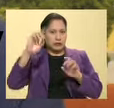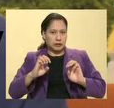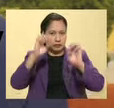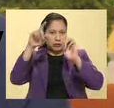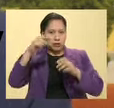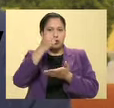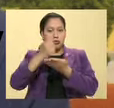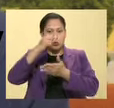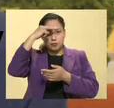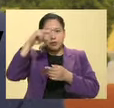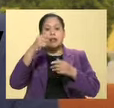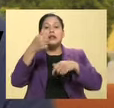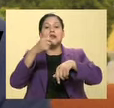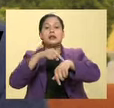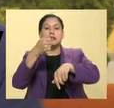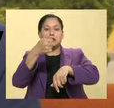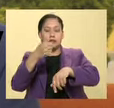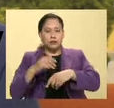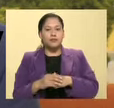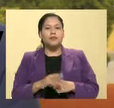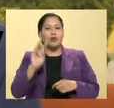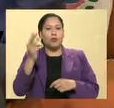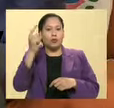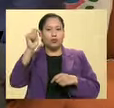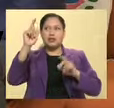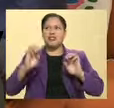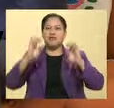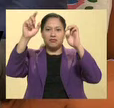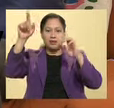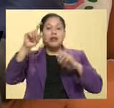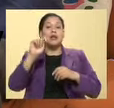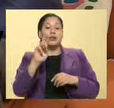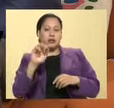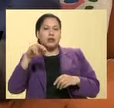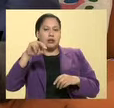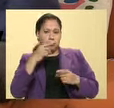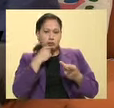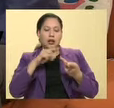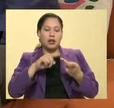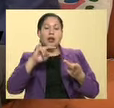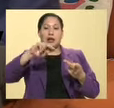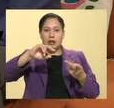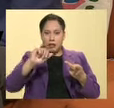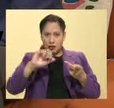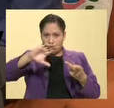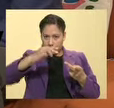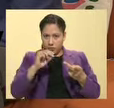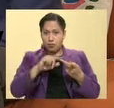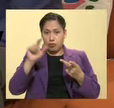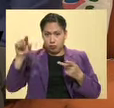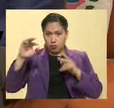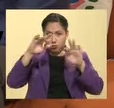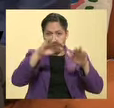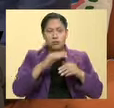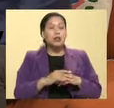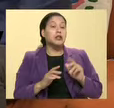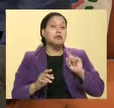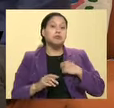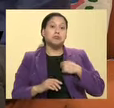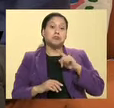Aquí en la Ciudad de México a las 6 de la tarde. Va a estar evidentemente Trino. Trino va a estar allá. Va a estar Nacho. Trino, evidentemente. Sí. Sí vas a ir, ¿no? No